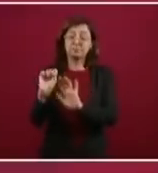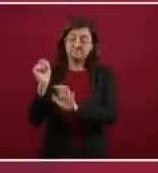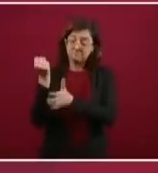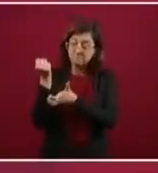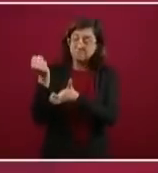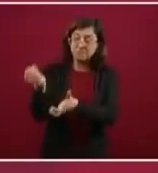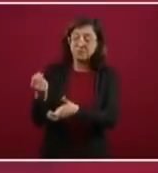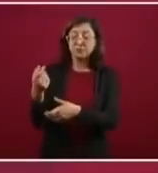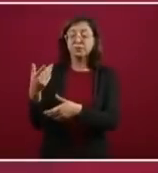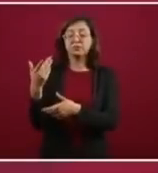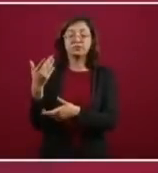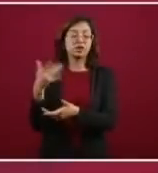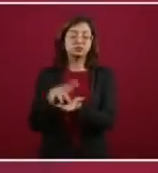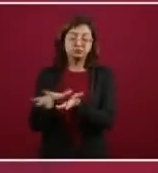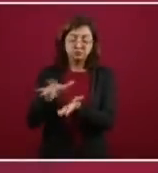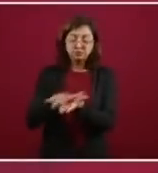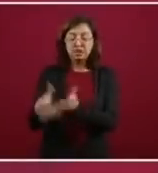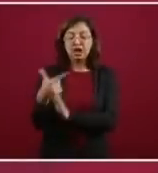entregarles el gas